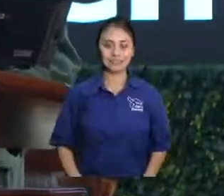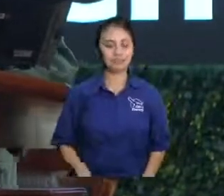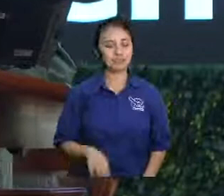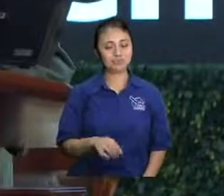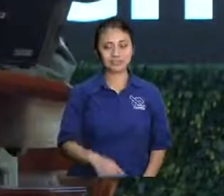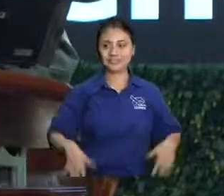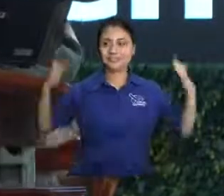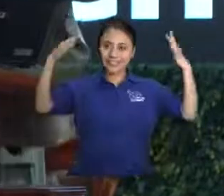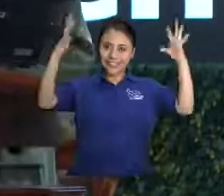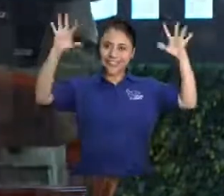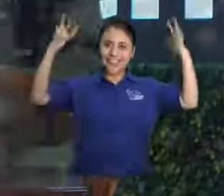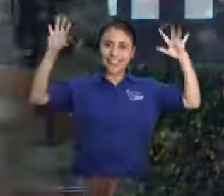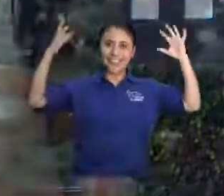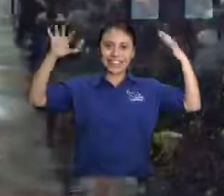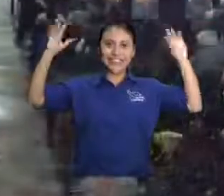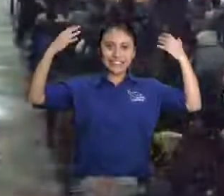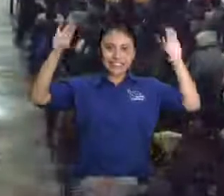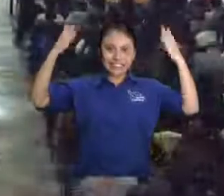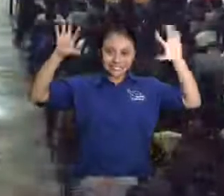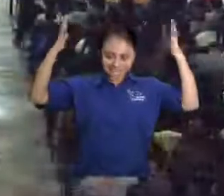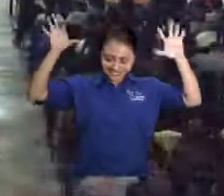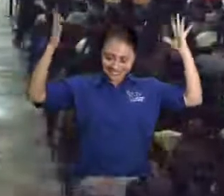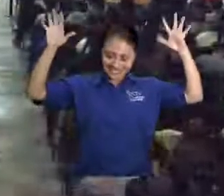Dale un aplauso al rey.